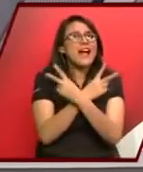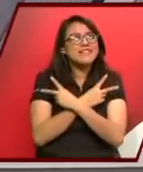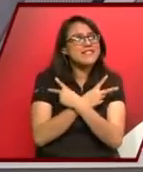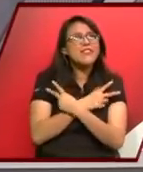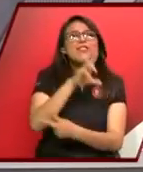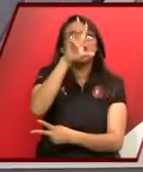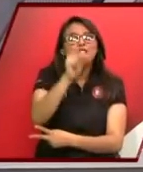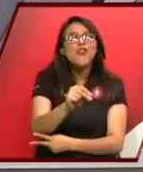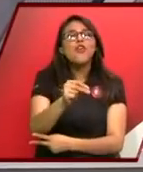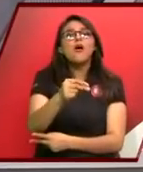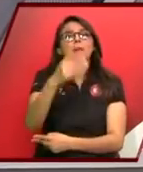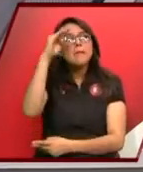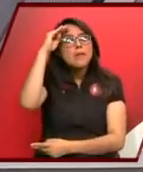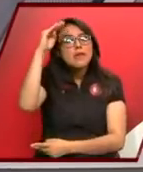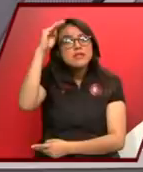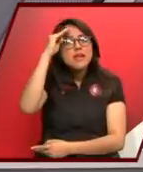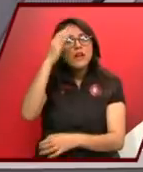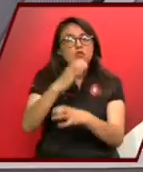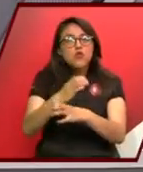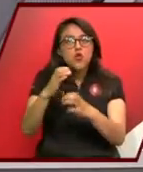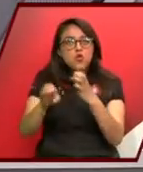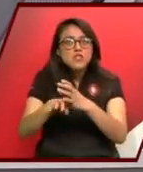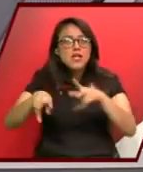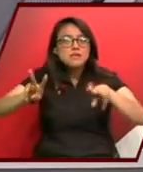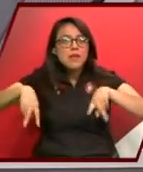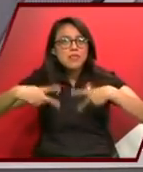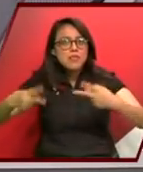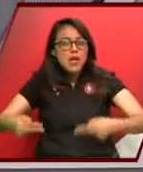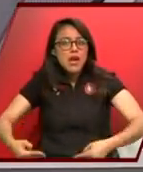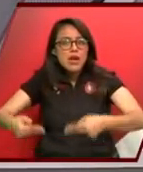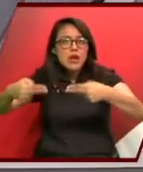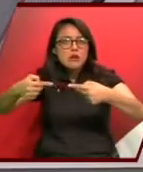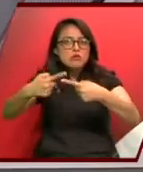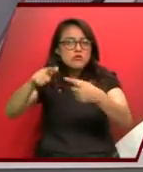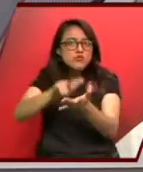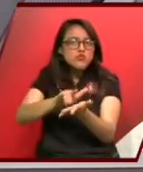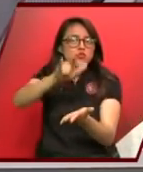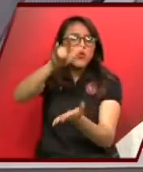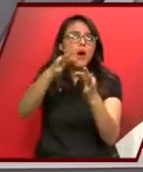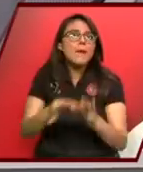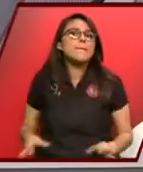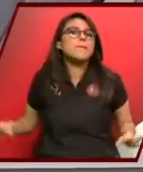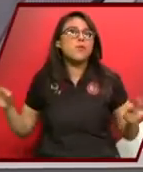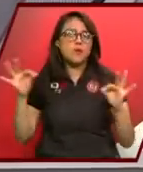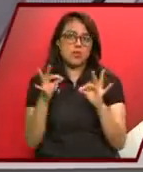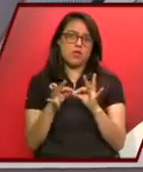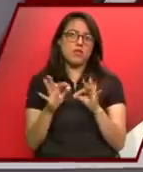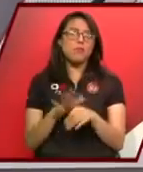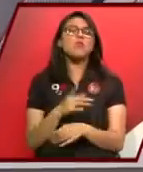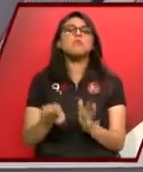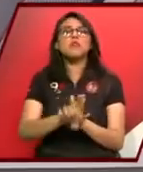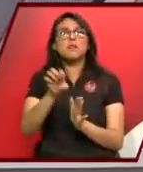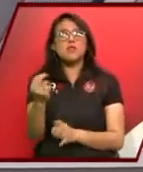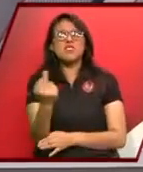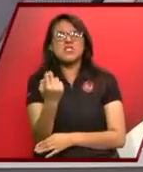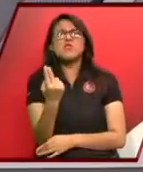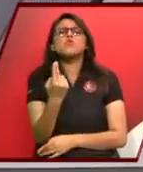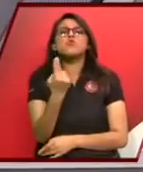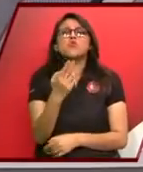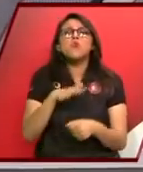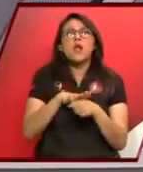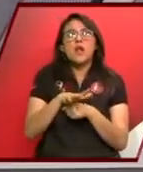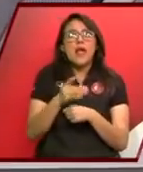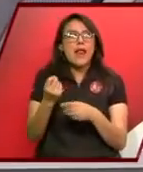lo que importamos por avión y exportamos por avión. La parte comercial es la más importante y por qué necesitan un aeropuerto. No sé si el